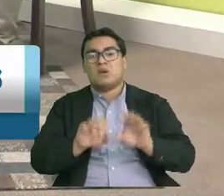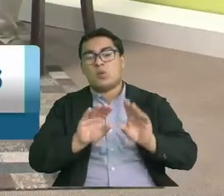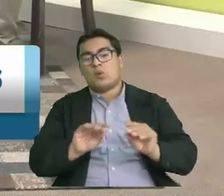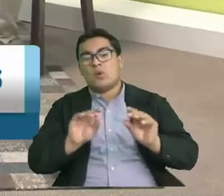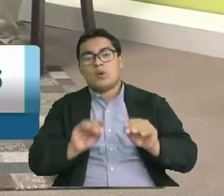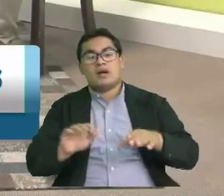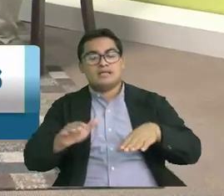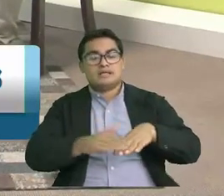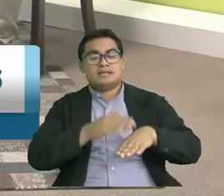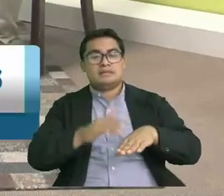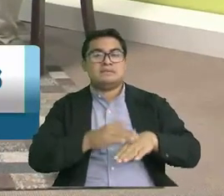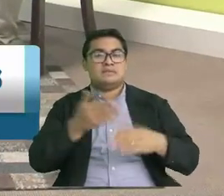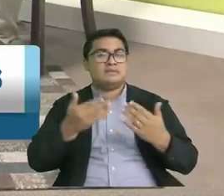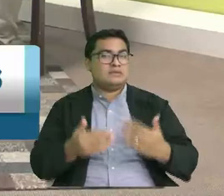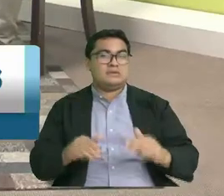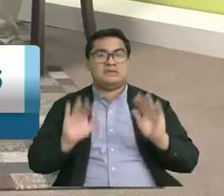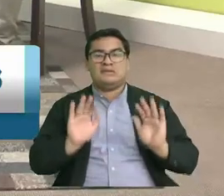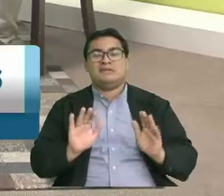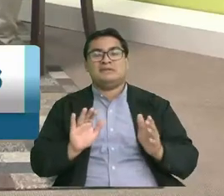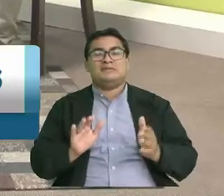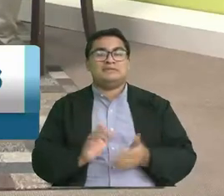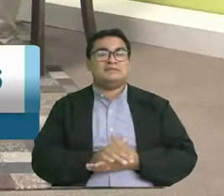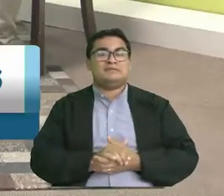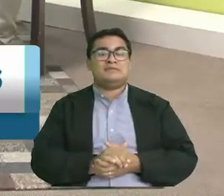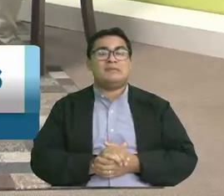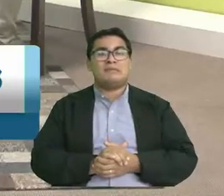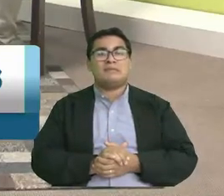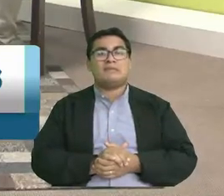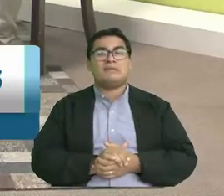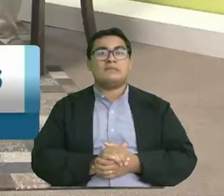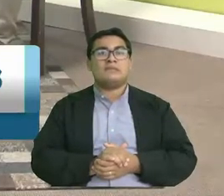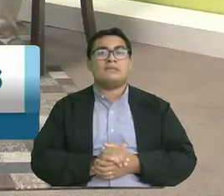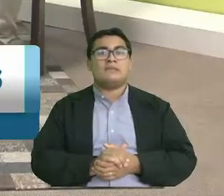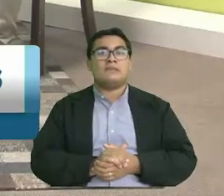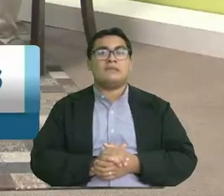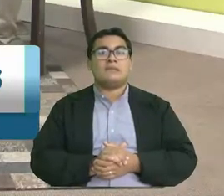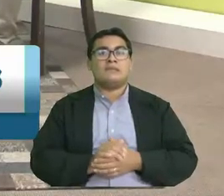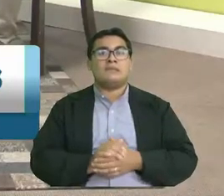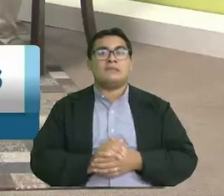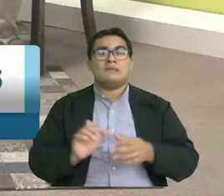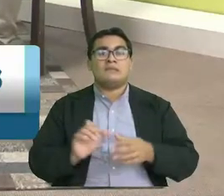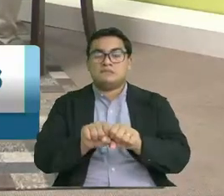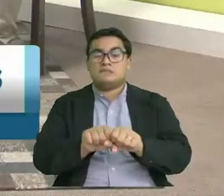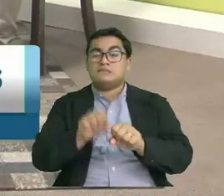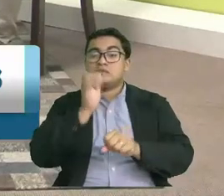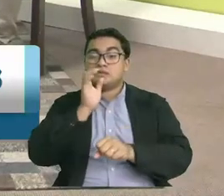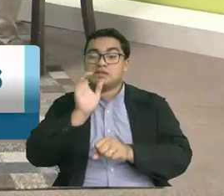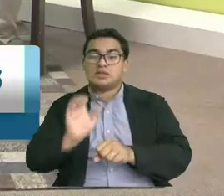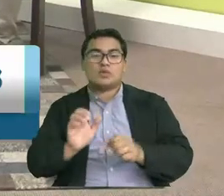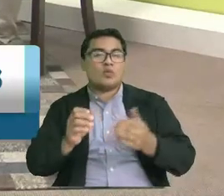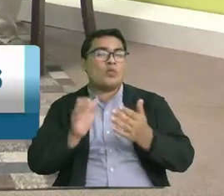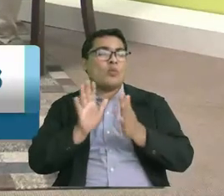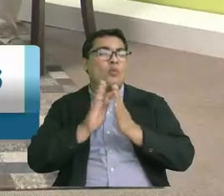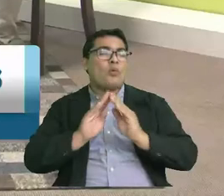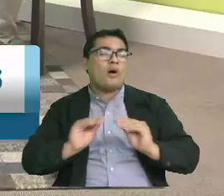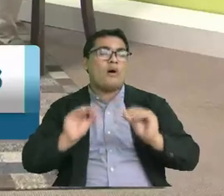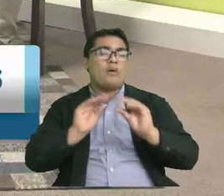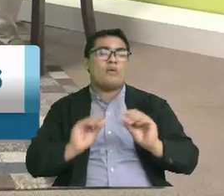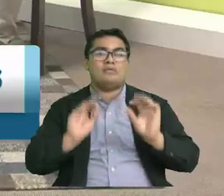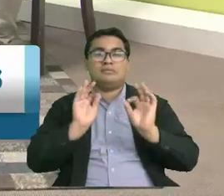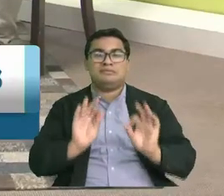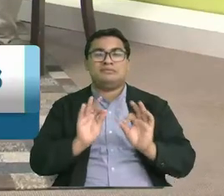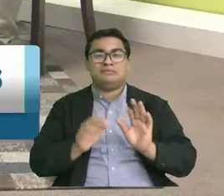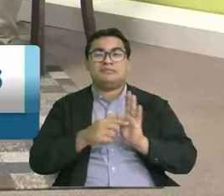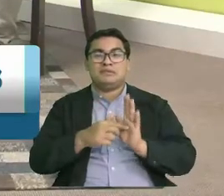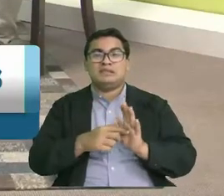zapatillita, su zapatito, su tenis. Entonces el zapato debe ser cómodo para el niño, que le dé buen soporte, porque un zapato